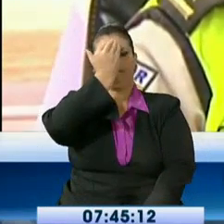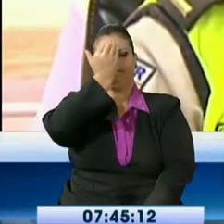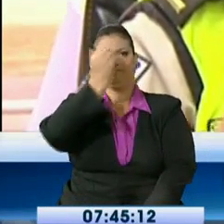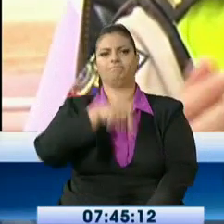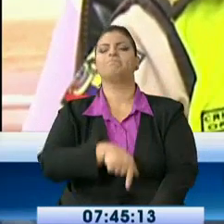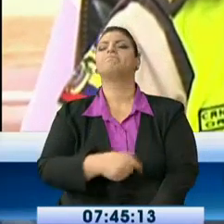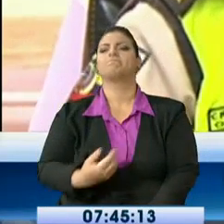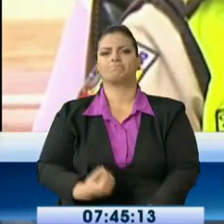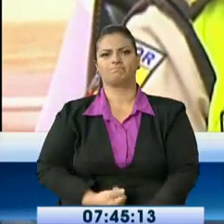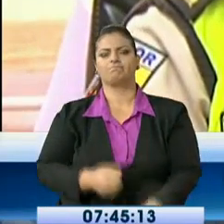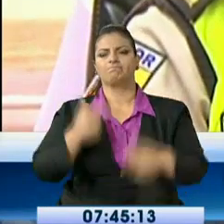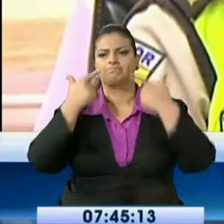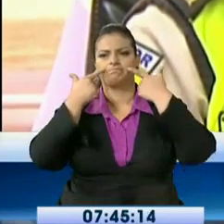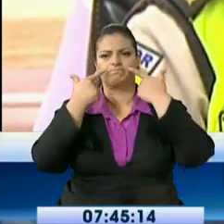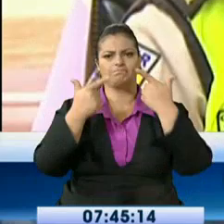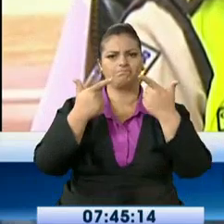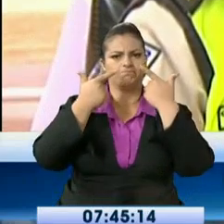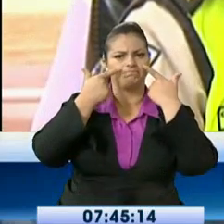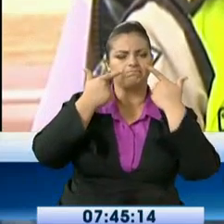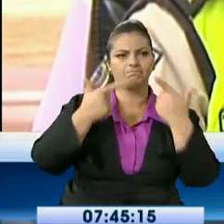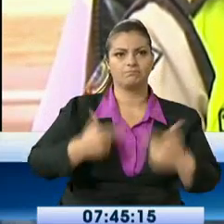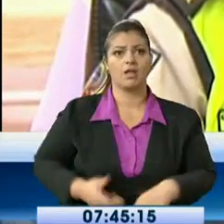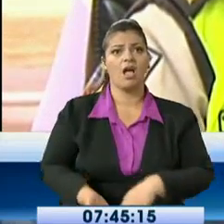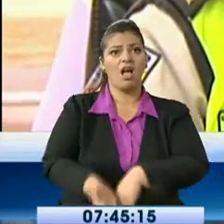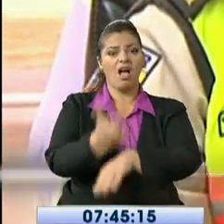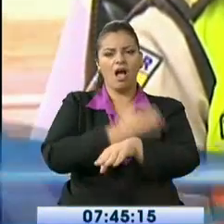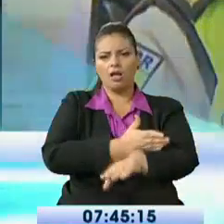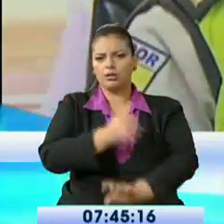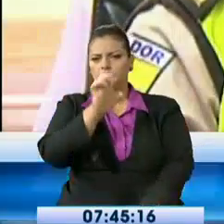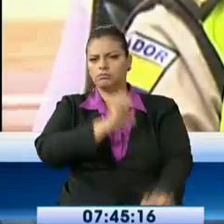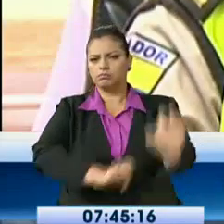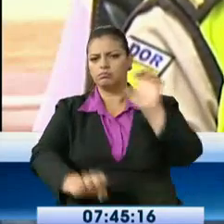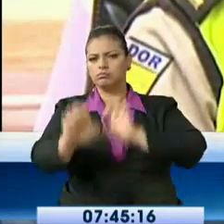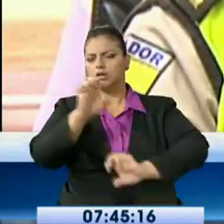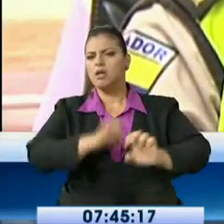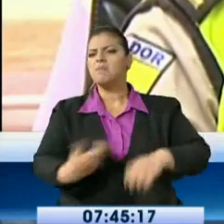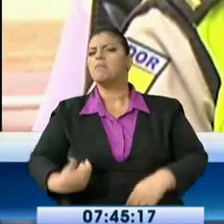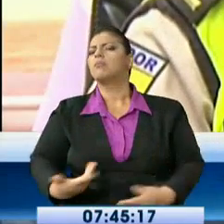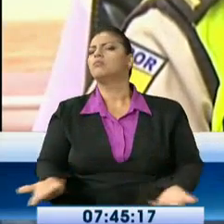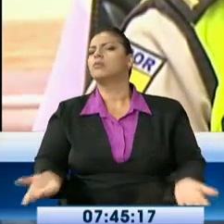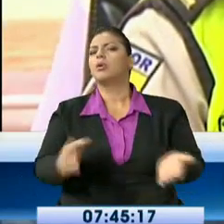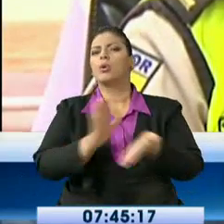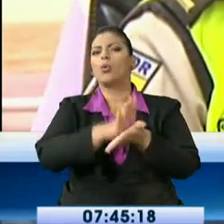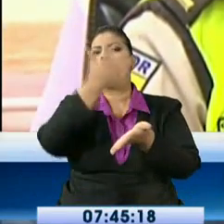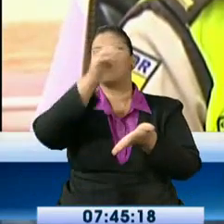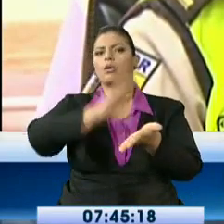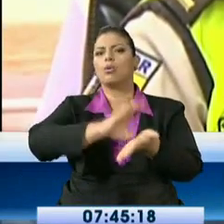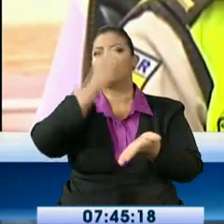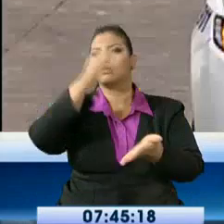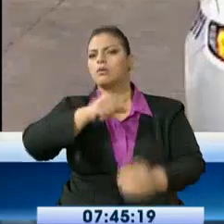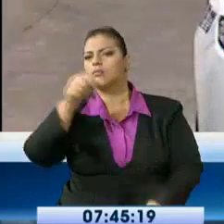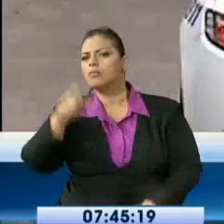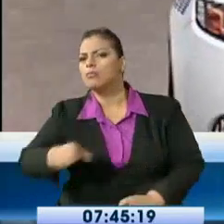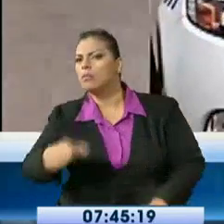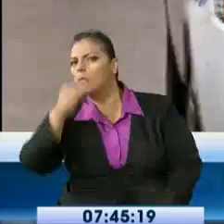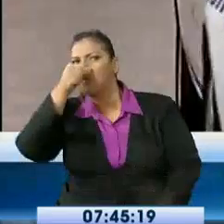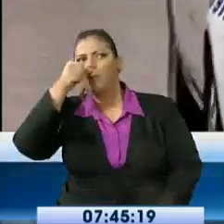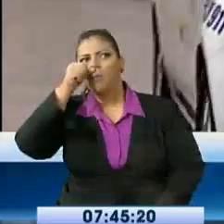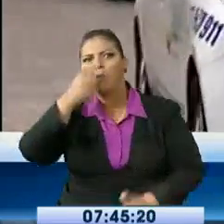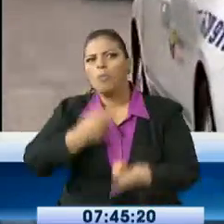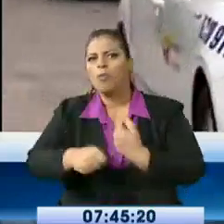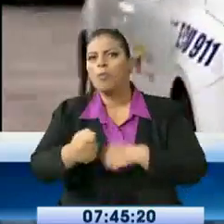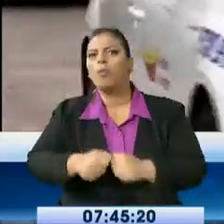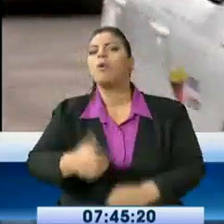nosotros acudir y tomamos en consideración ya antecedentes también de escuelas o colegios en donde se ha dado esta problemática. Paralelamente,